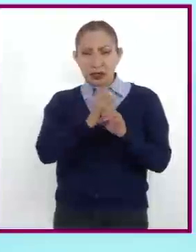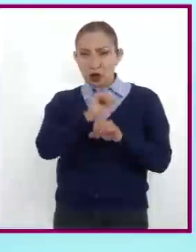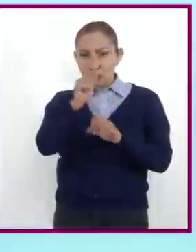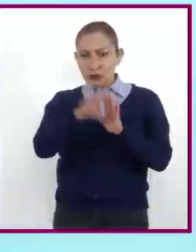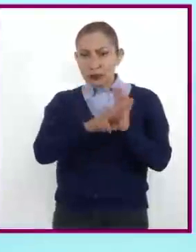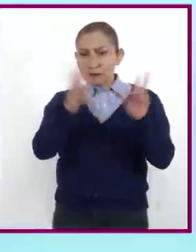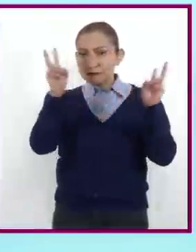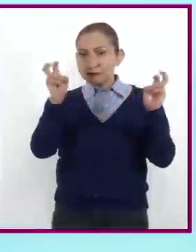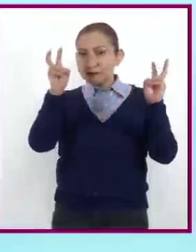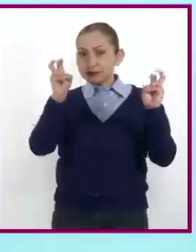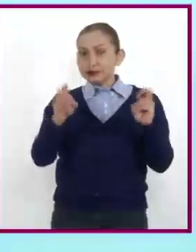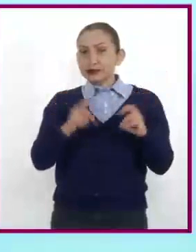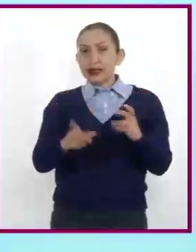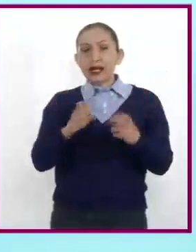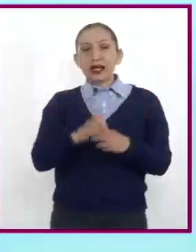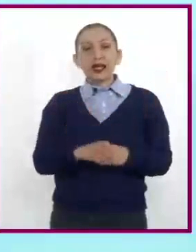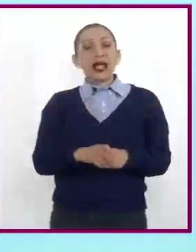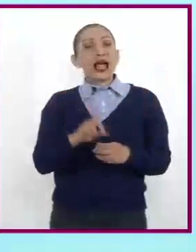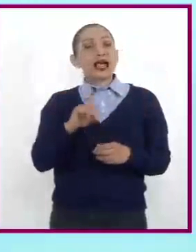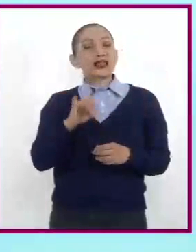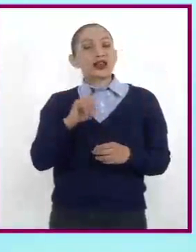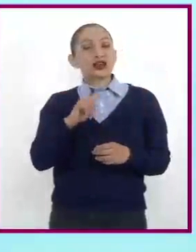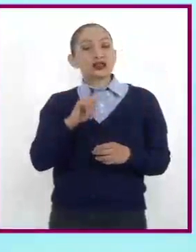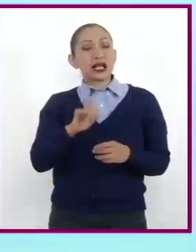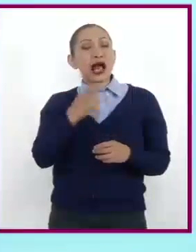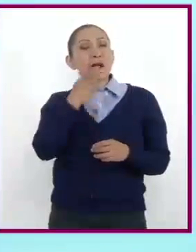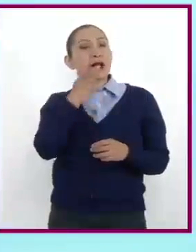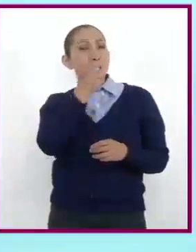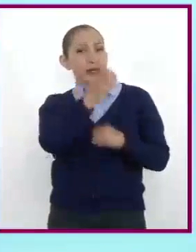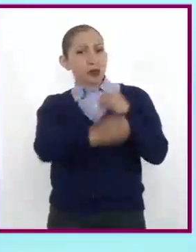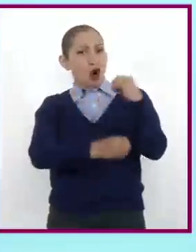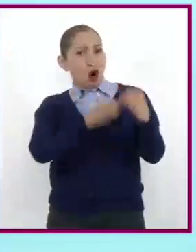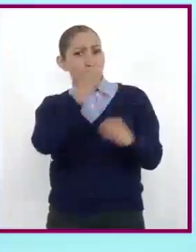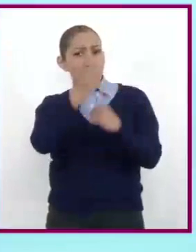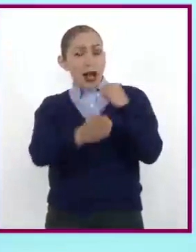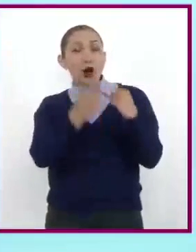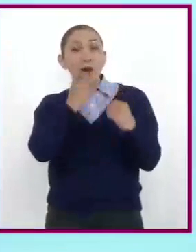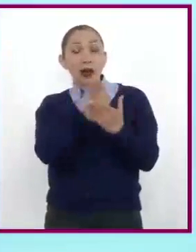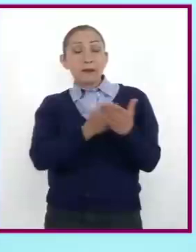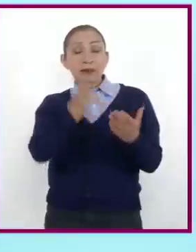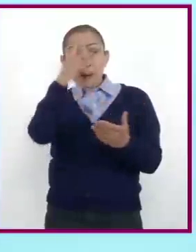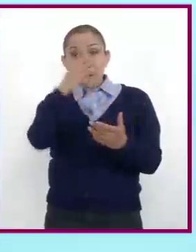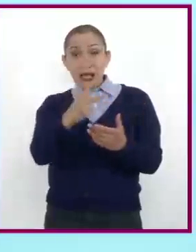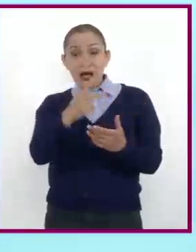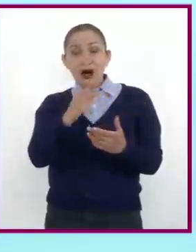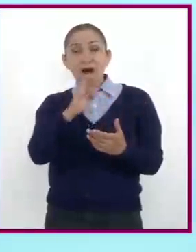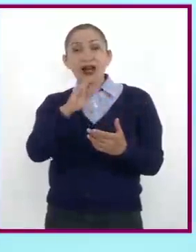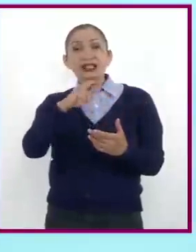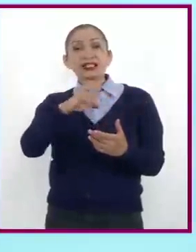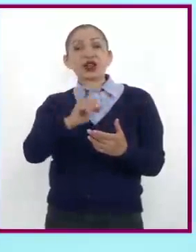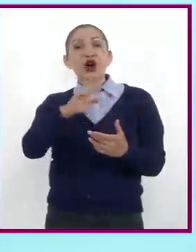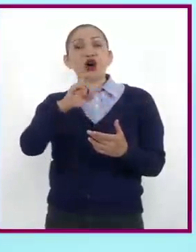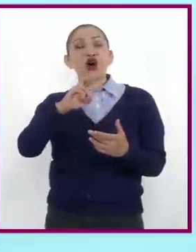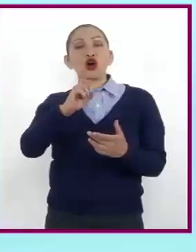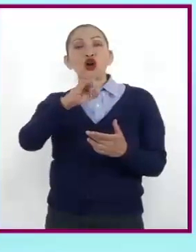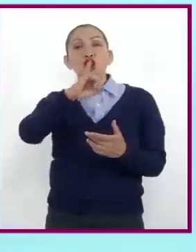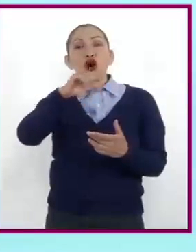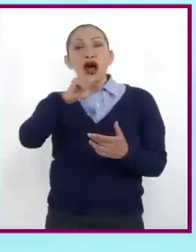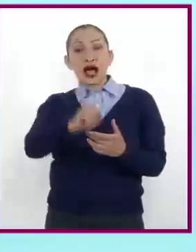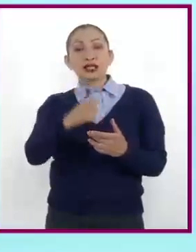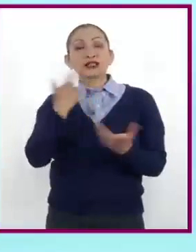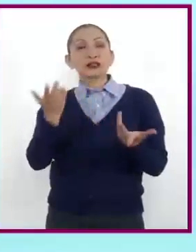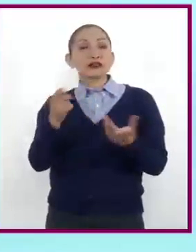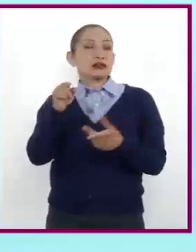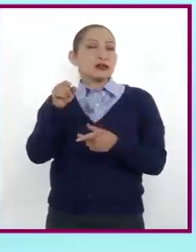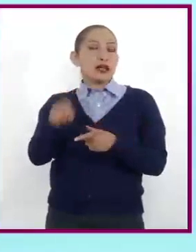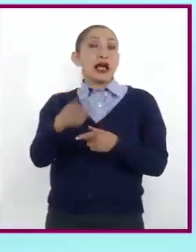video titulado El Diosero, que habla sobre esta obra literaria del escritor mexicano Francisco Rojas González,